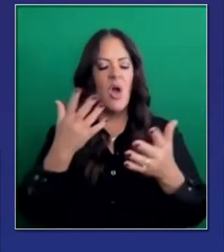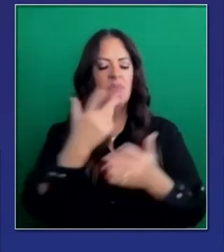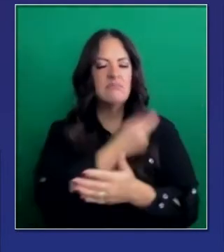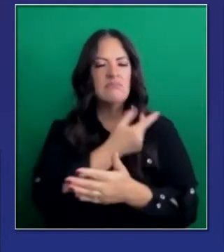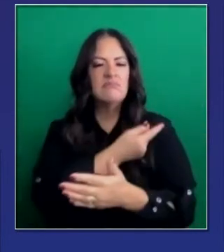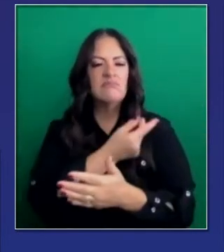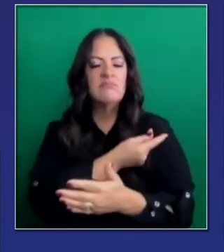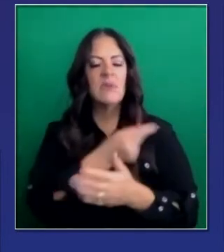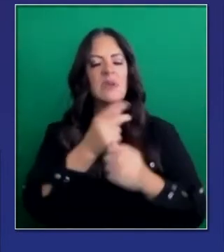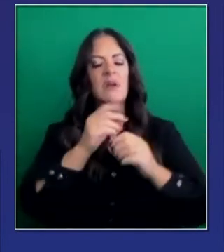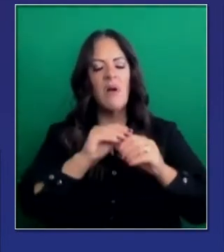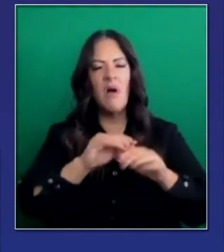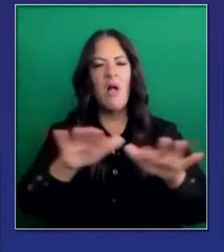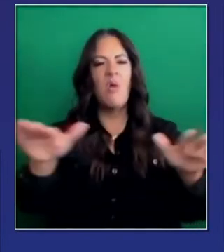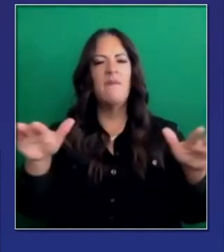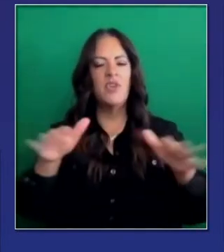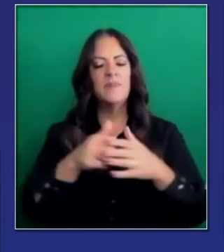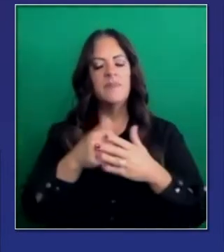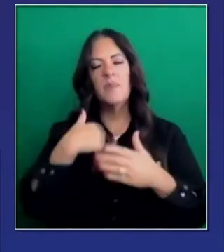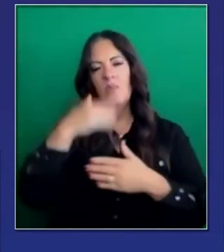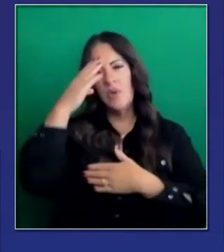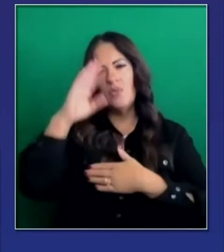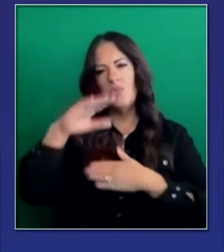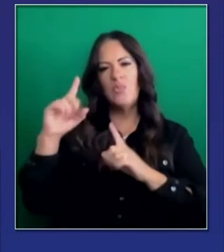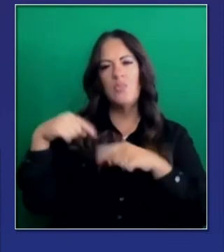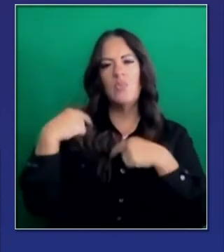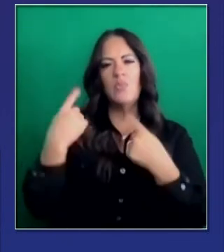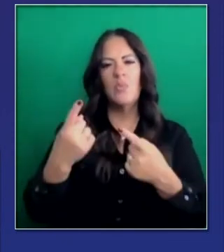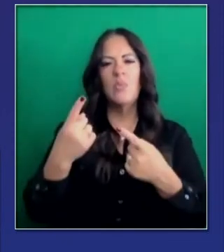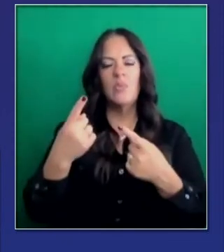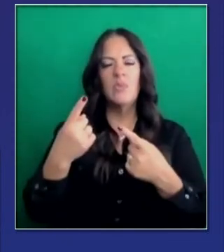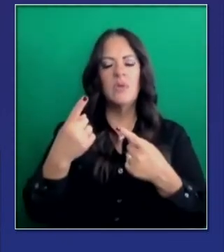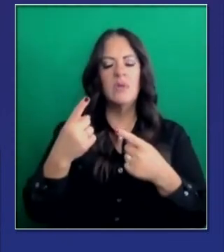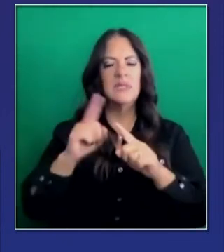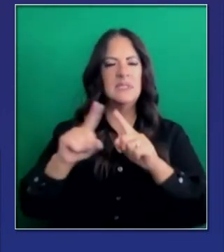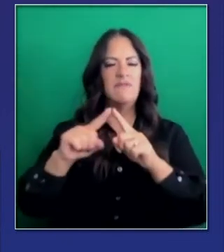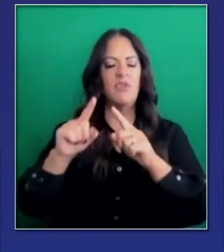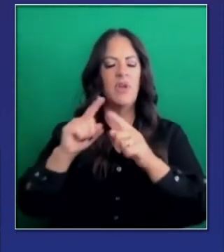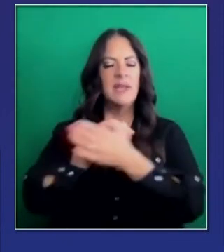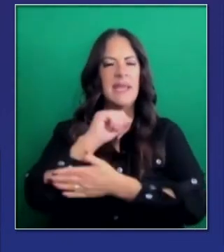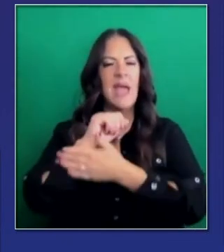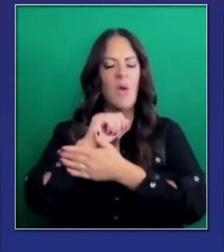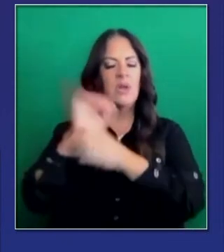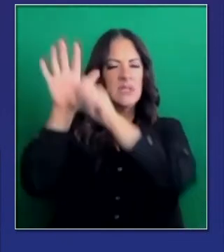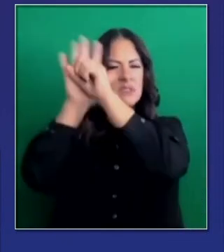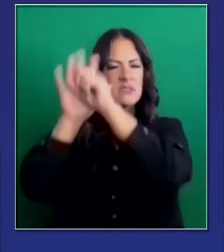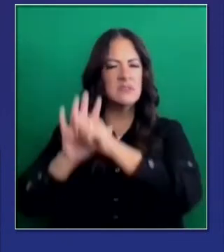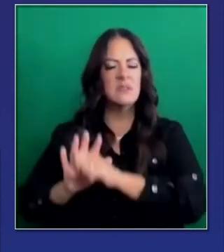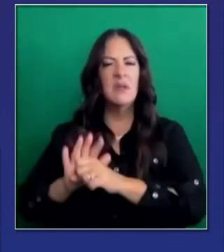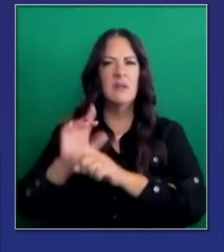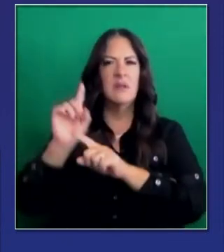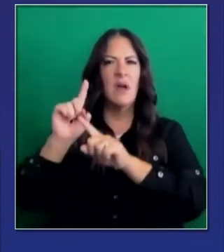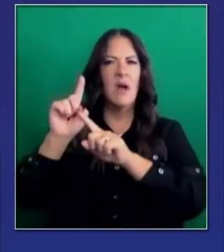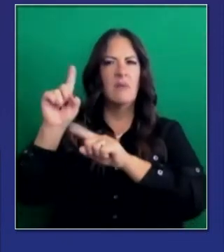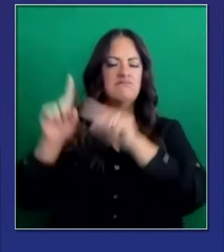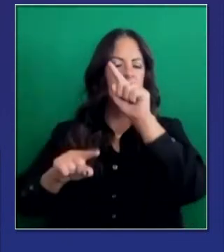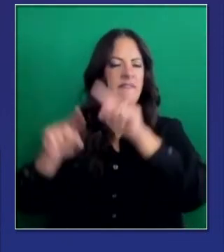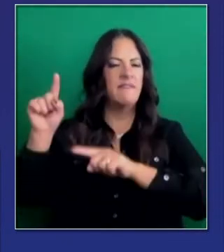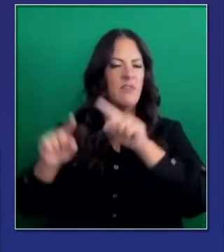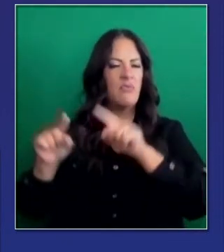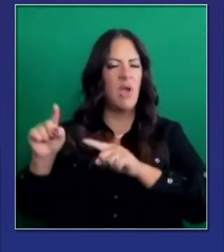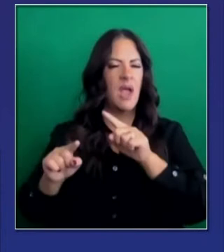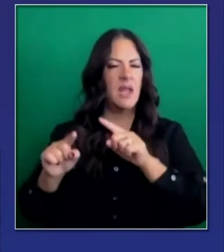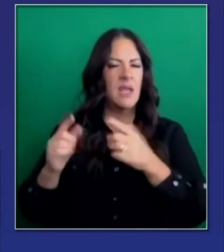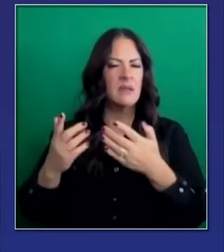vacunar a todas las personas posibles lo que vemos son los distintos entornos en distintos condados desde luego habrá